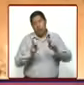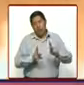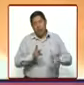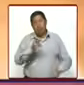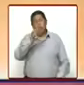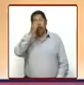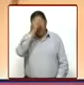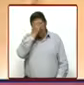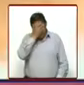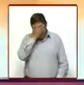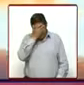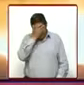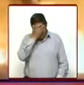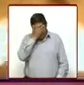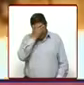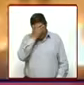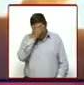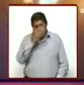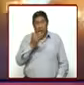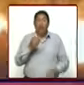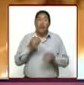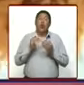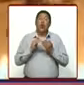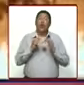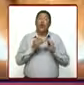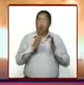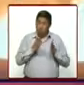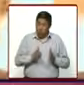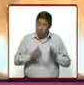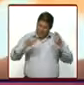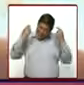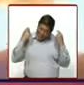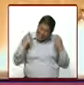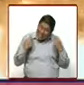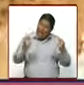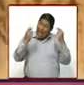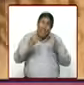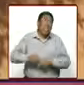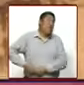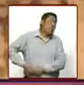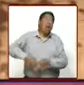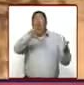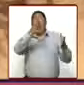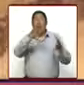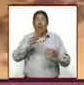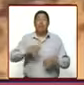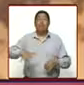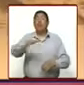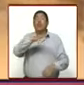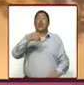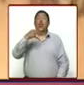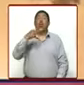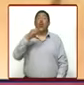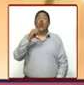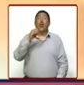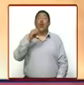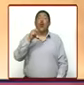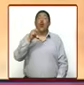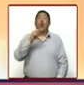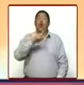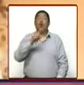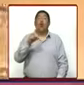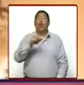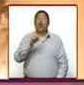que duelen. Los comunarios tratan de hacer lo que pueden para salvar sus viviendas. Este es el municipio de Gonzalo Moreno, que está en